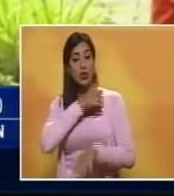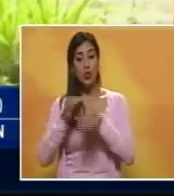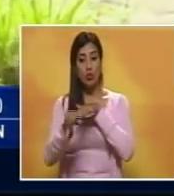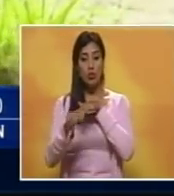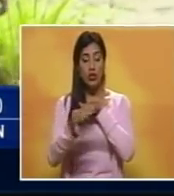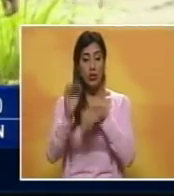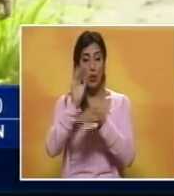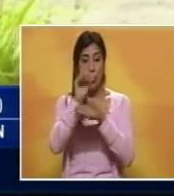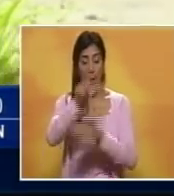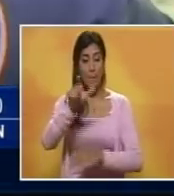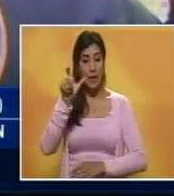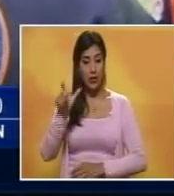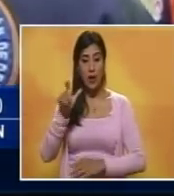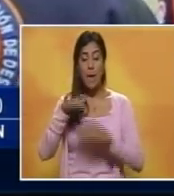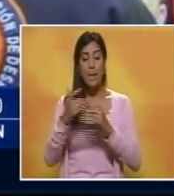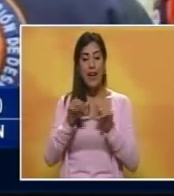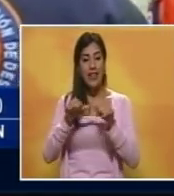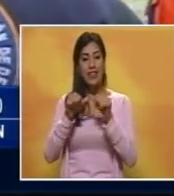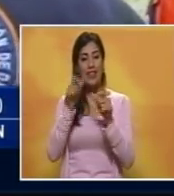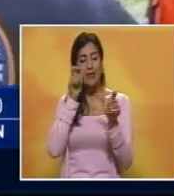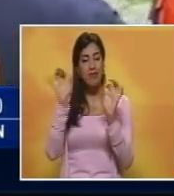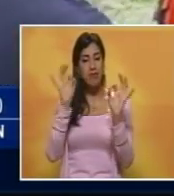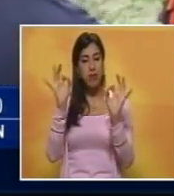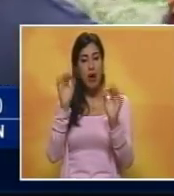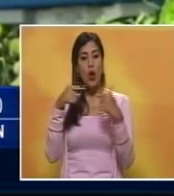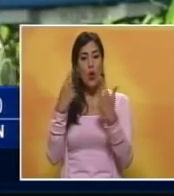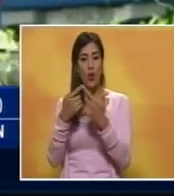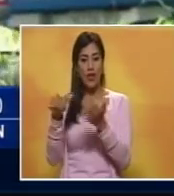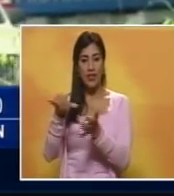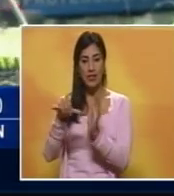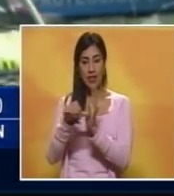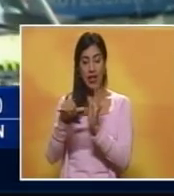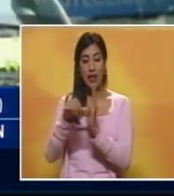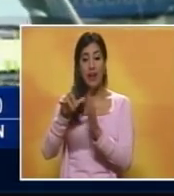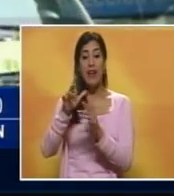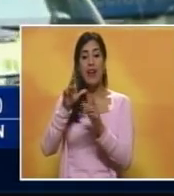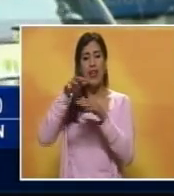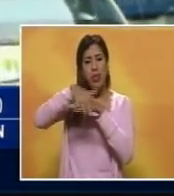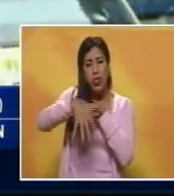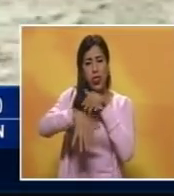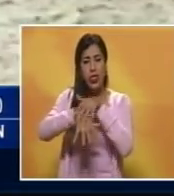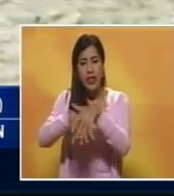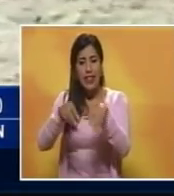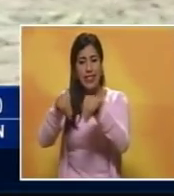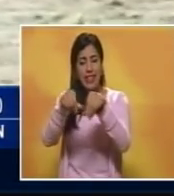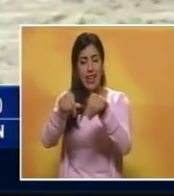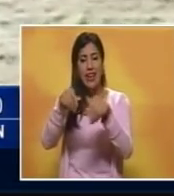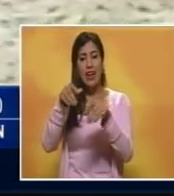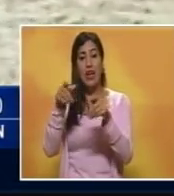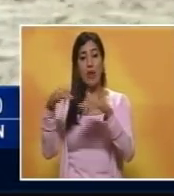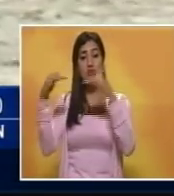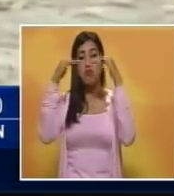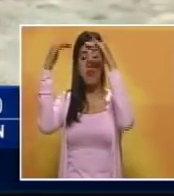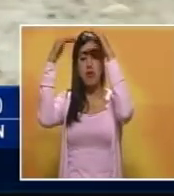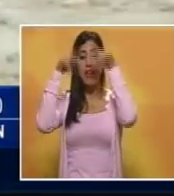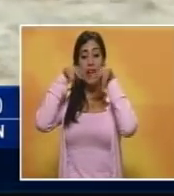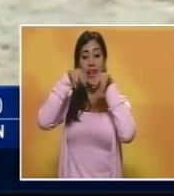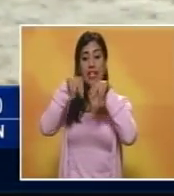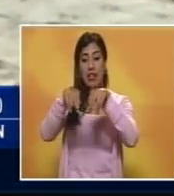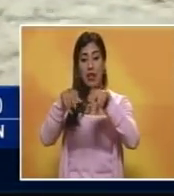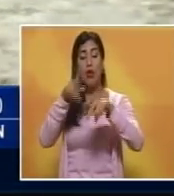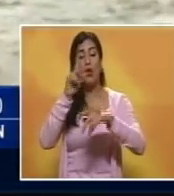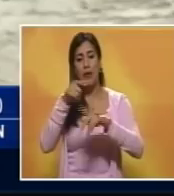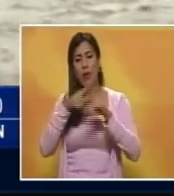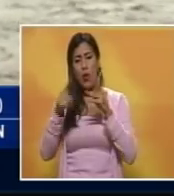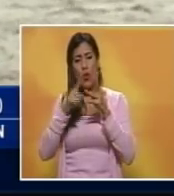Municipal de Protección Civil para mantener la vigilancia de zonas vulnerables y deslizamientos de tierra, desbordamientos de afluentes y